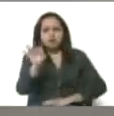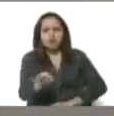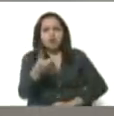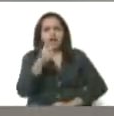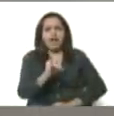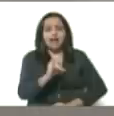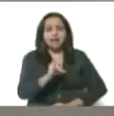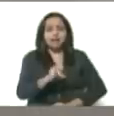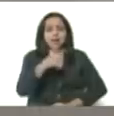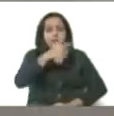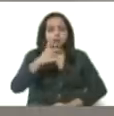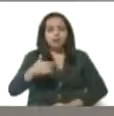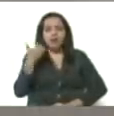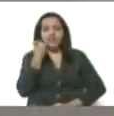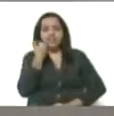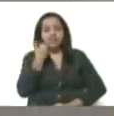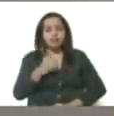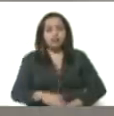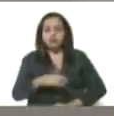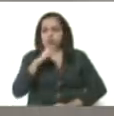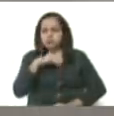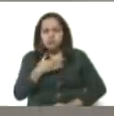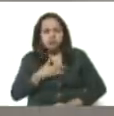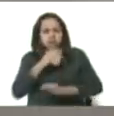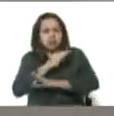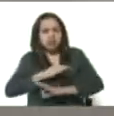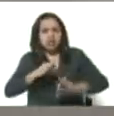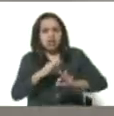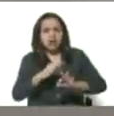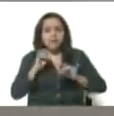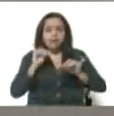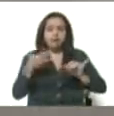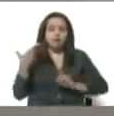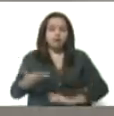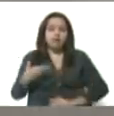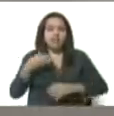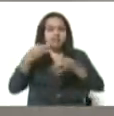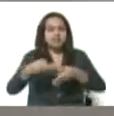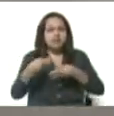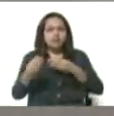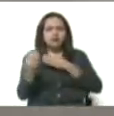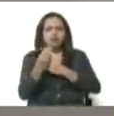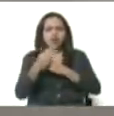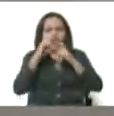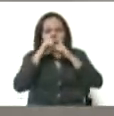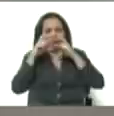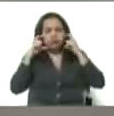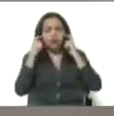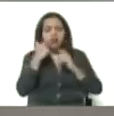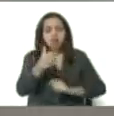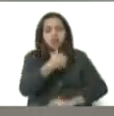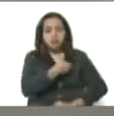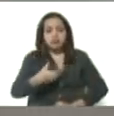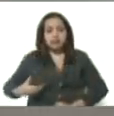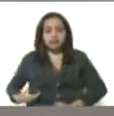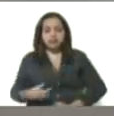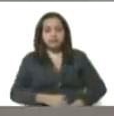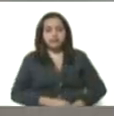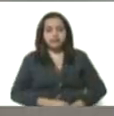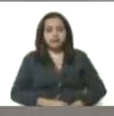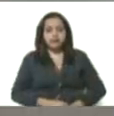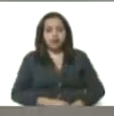sean asintomáticos. Por eso es muy importante que siempre nos protejamos. Como ha dicho el presidente, él y la